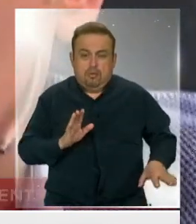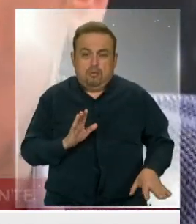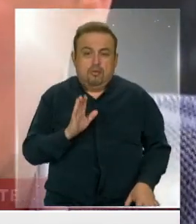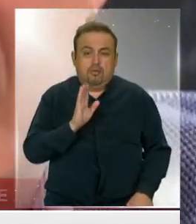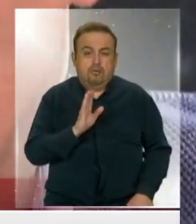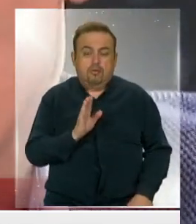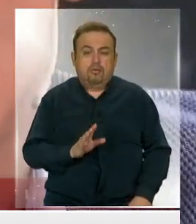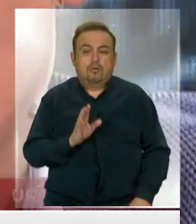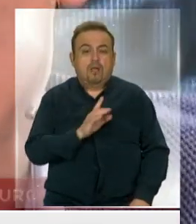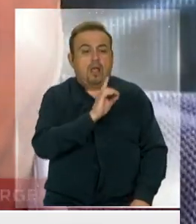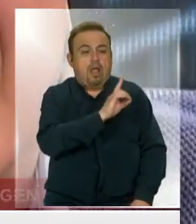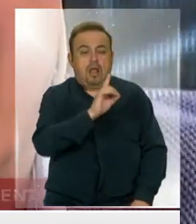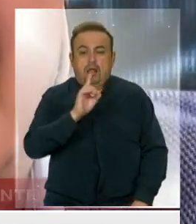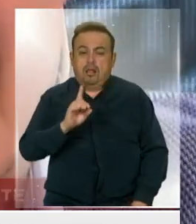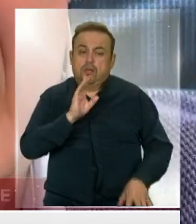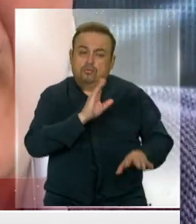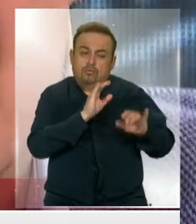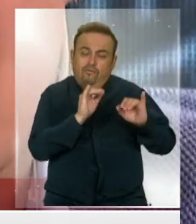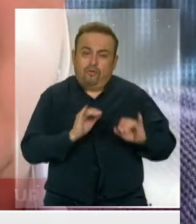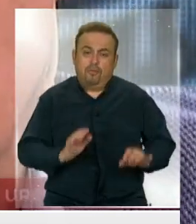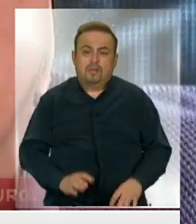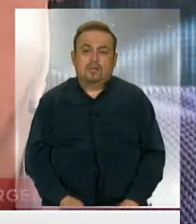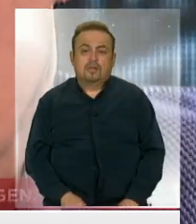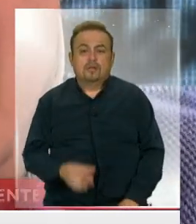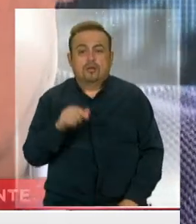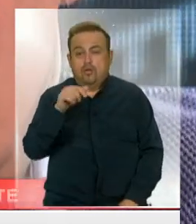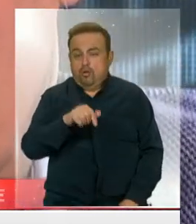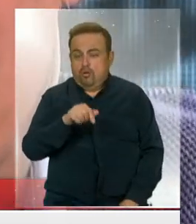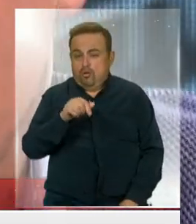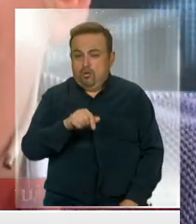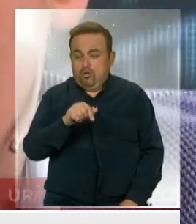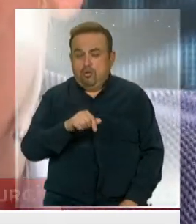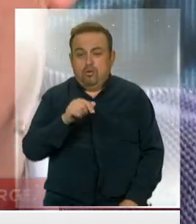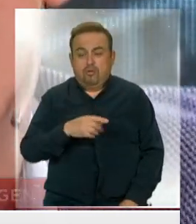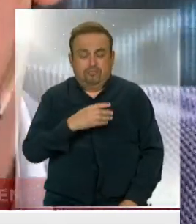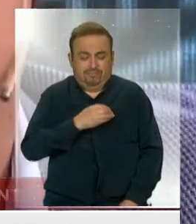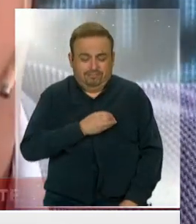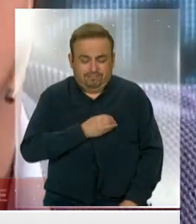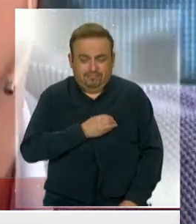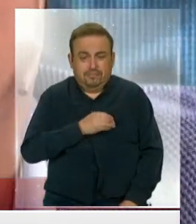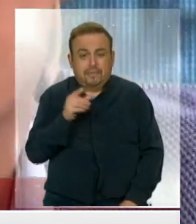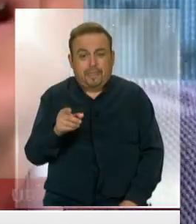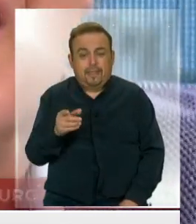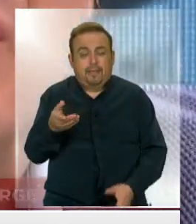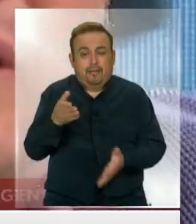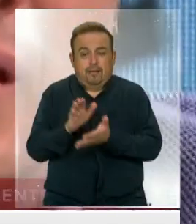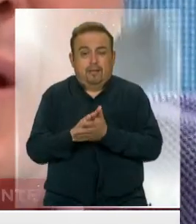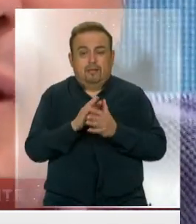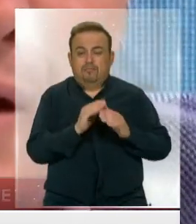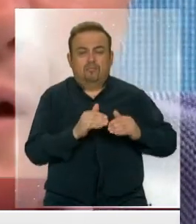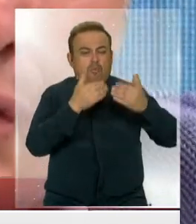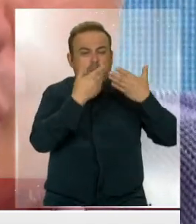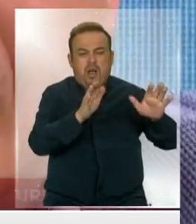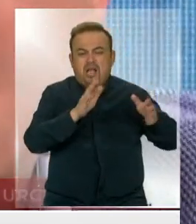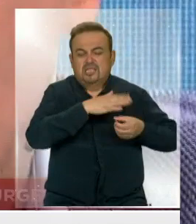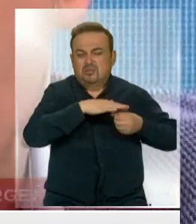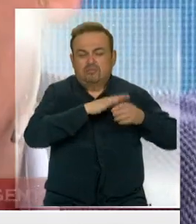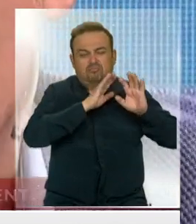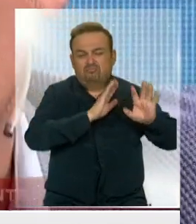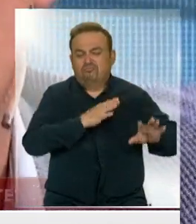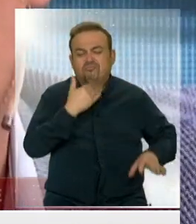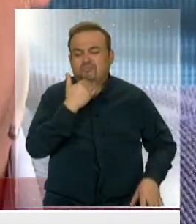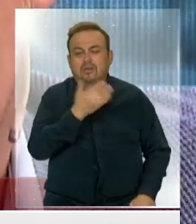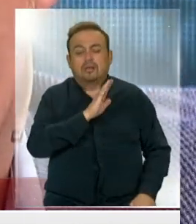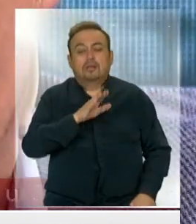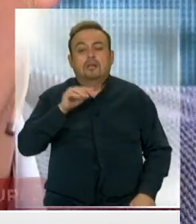en absoluto, cada uno a su manera. Yo creo que hoy la tristeza por la muerte de Diego está por arriba de todo aquello que